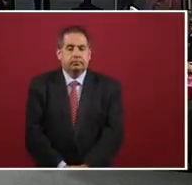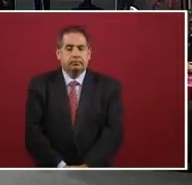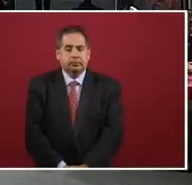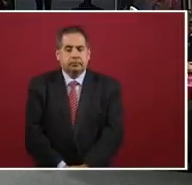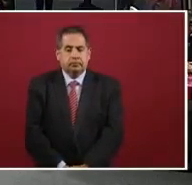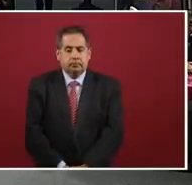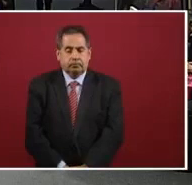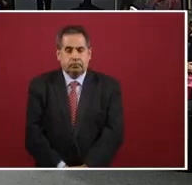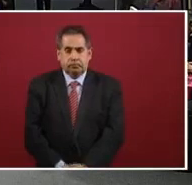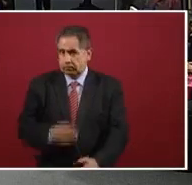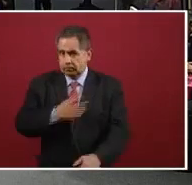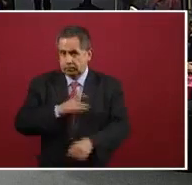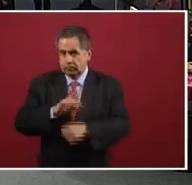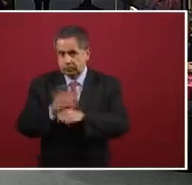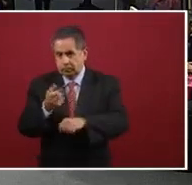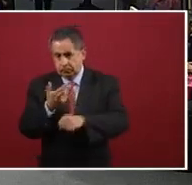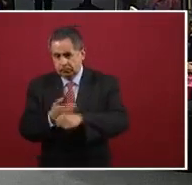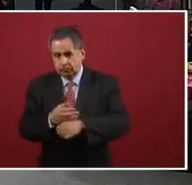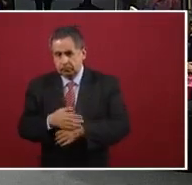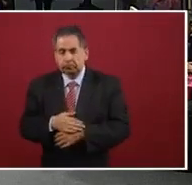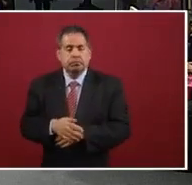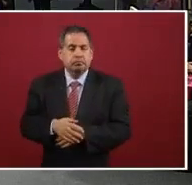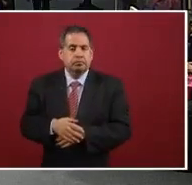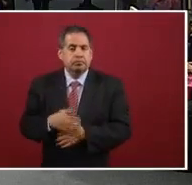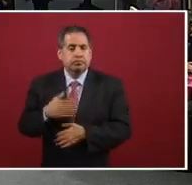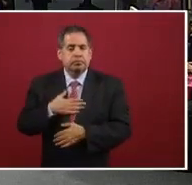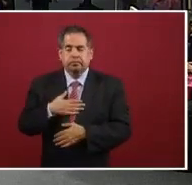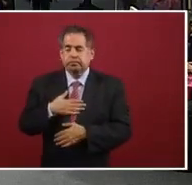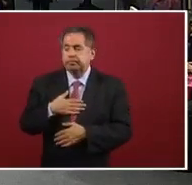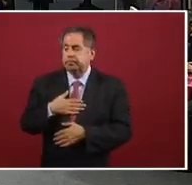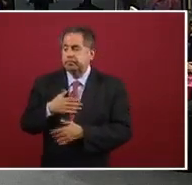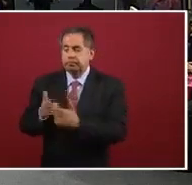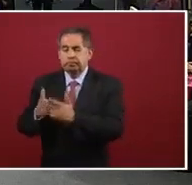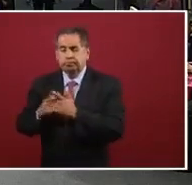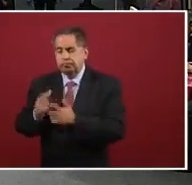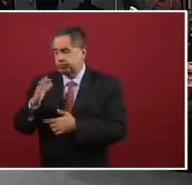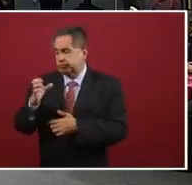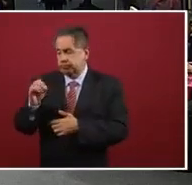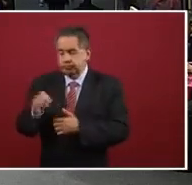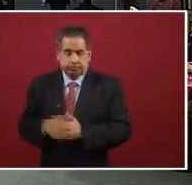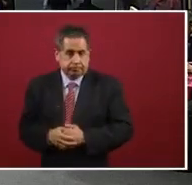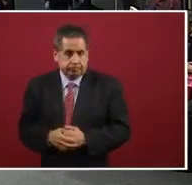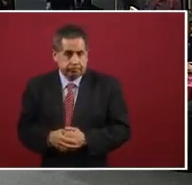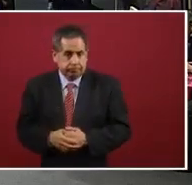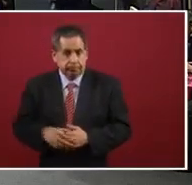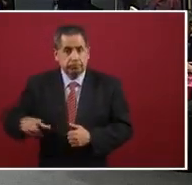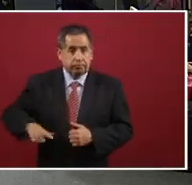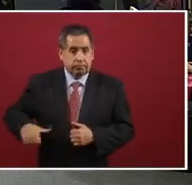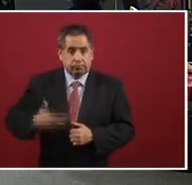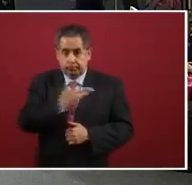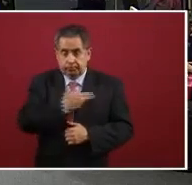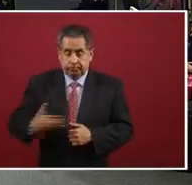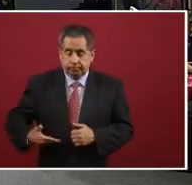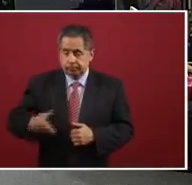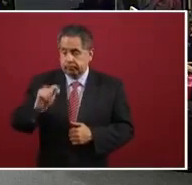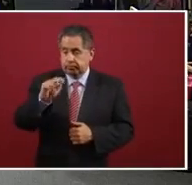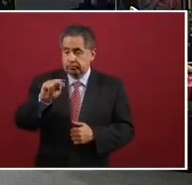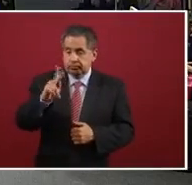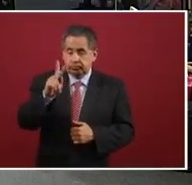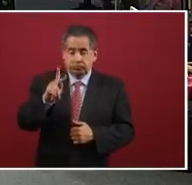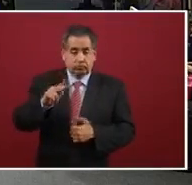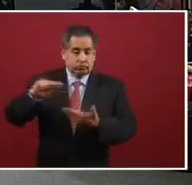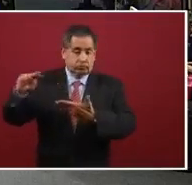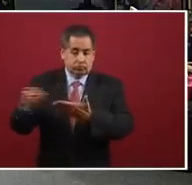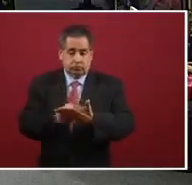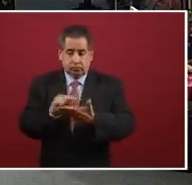Buenos días, secretario. Buenos Jacqueline días. López de El CEO. Mi pregunta es, el gobierno del presidente Trump firmó con